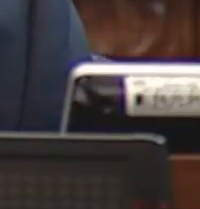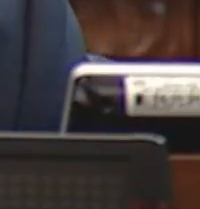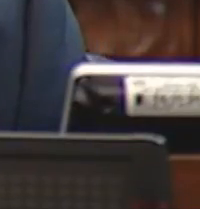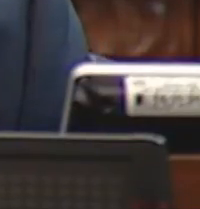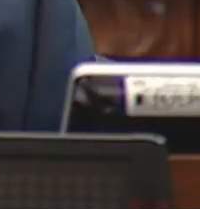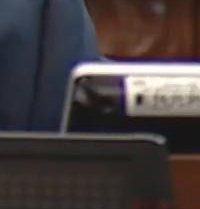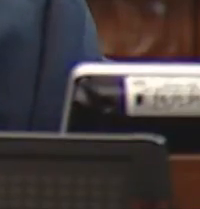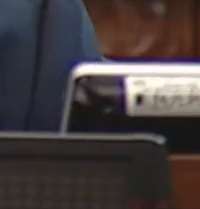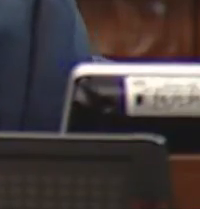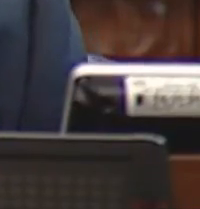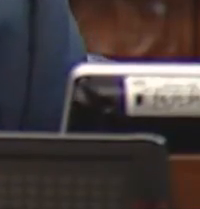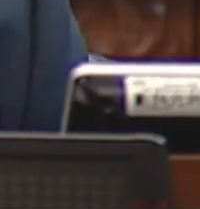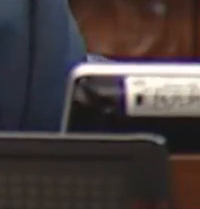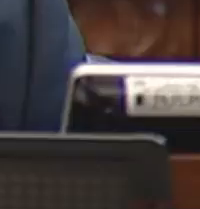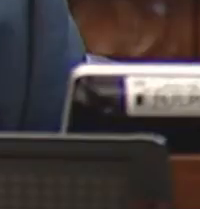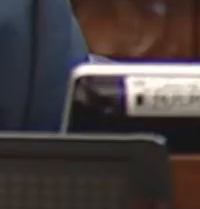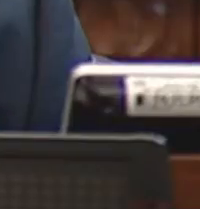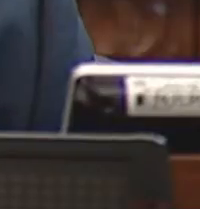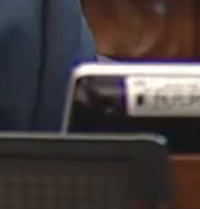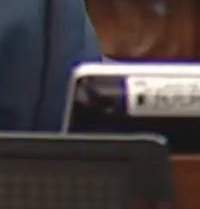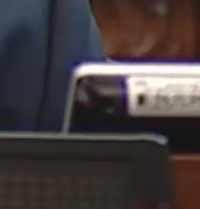nuestra satisfacción